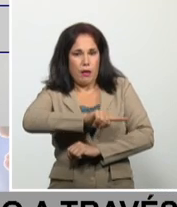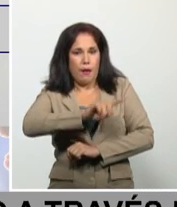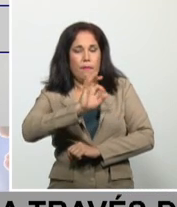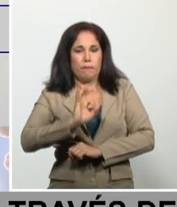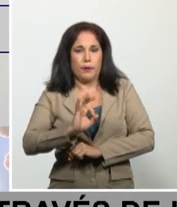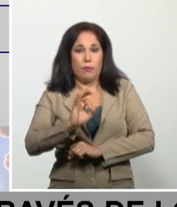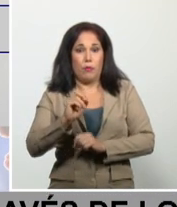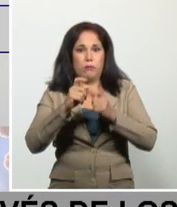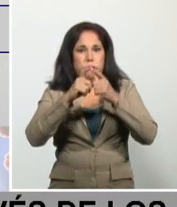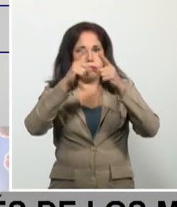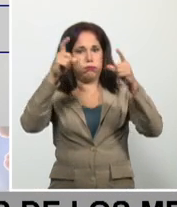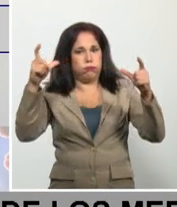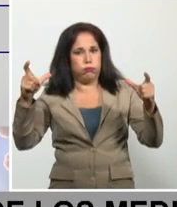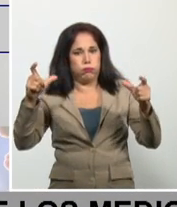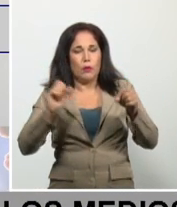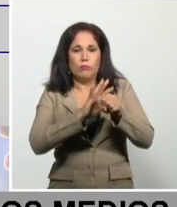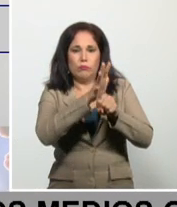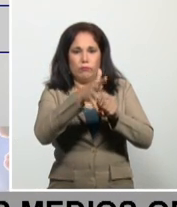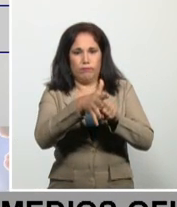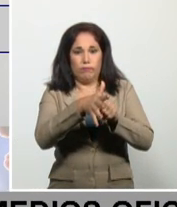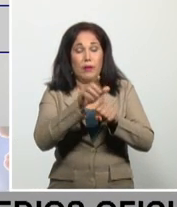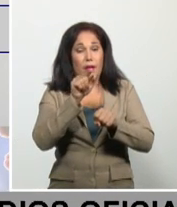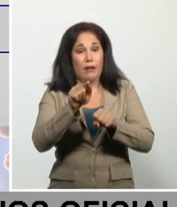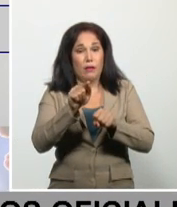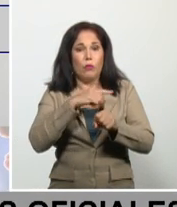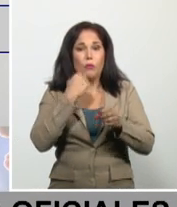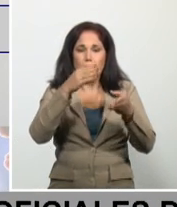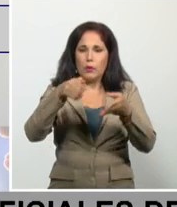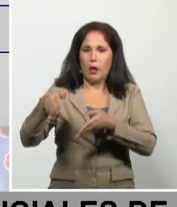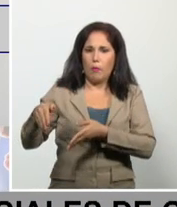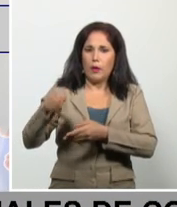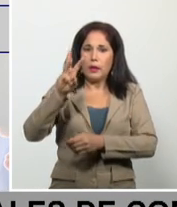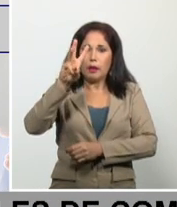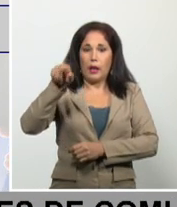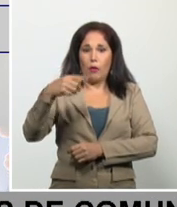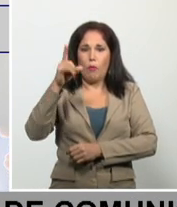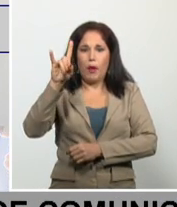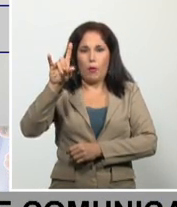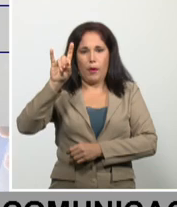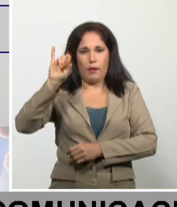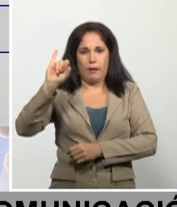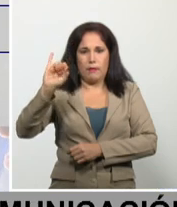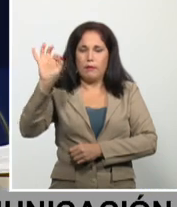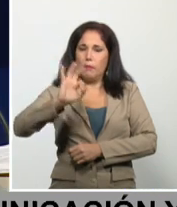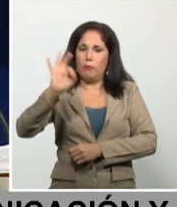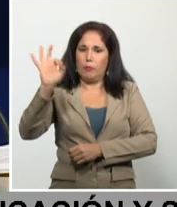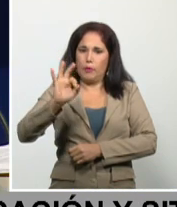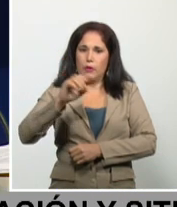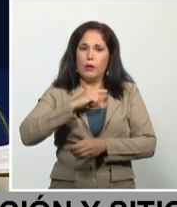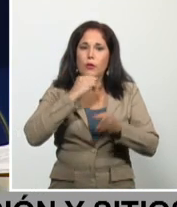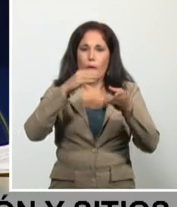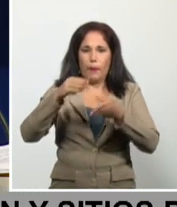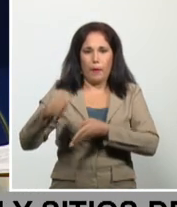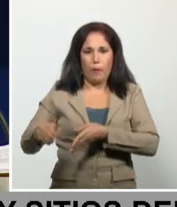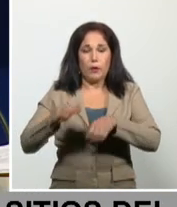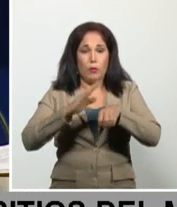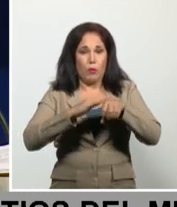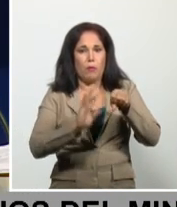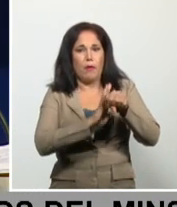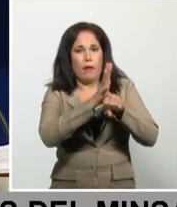anterior, lo cual da una letalidad de 3,96%. En nuestro